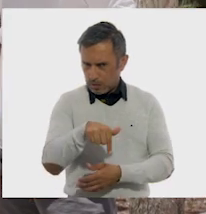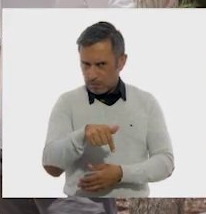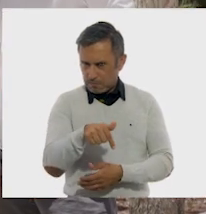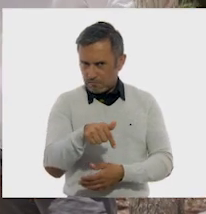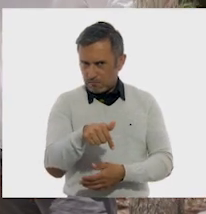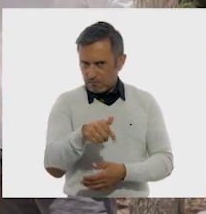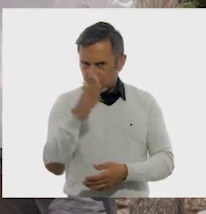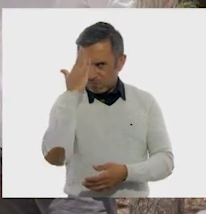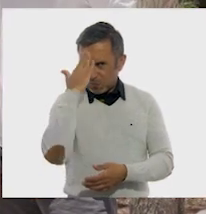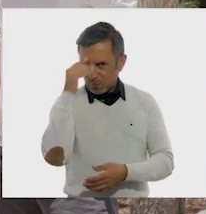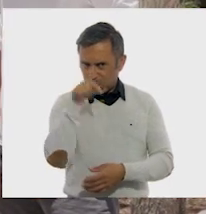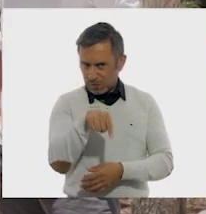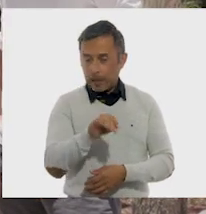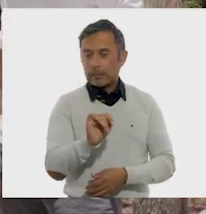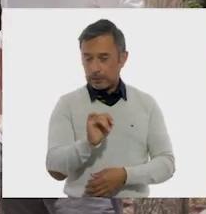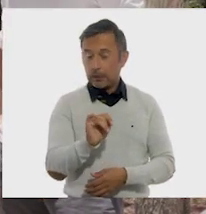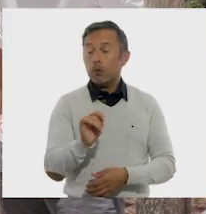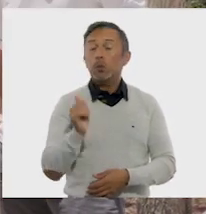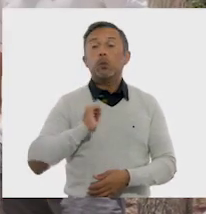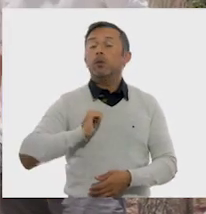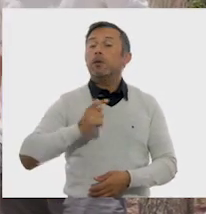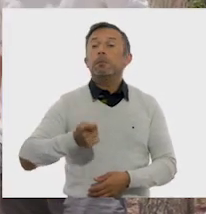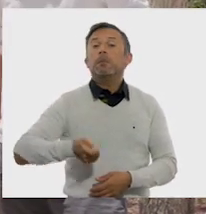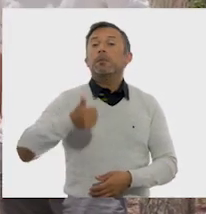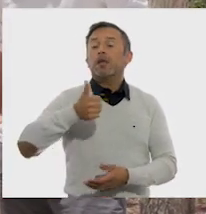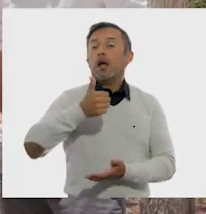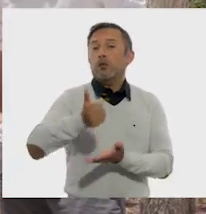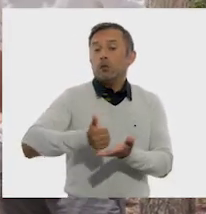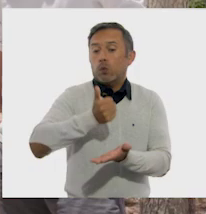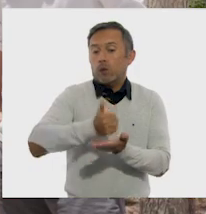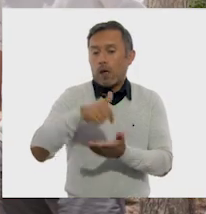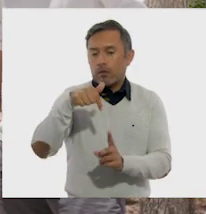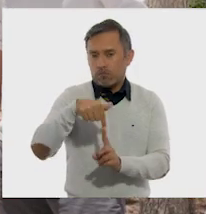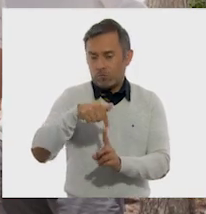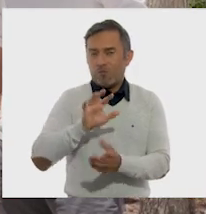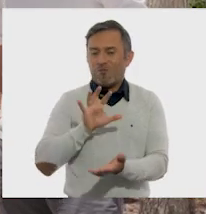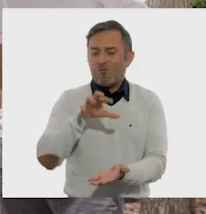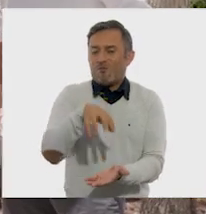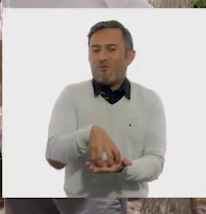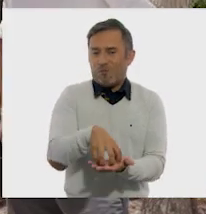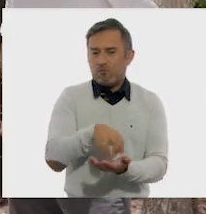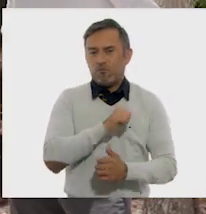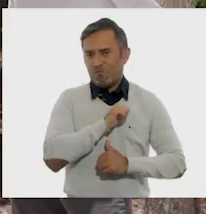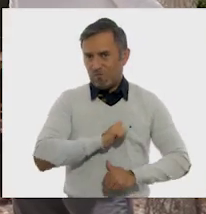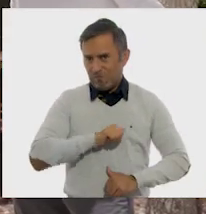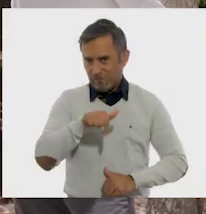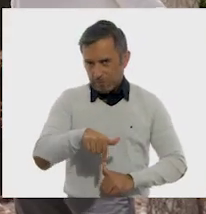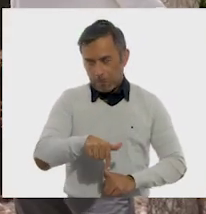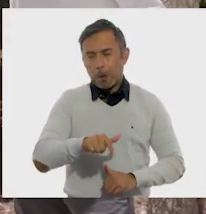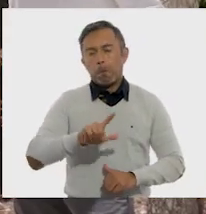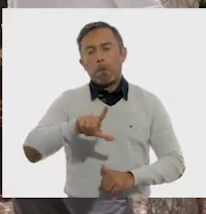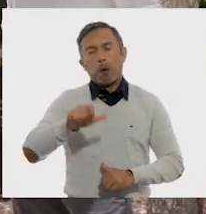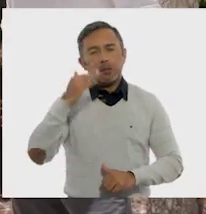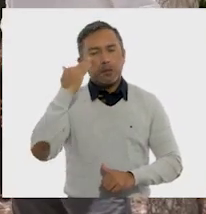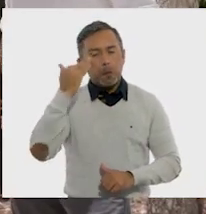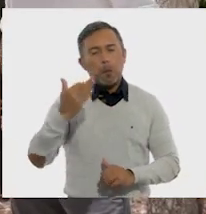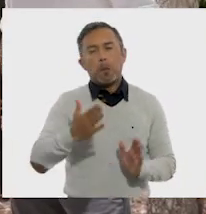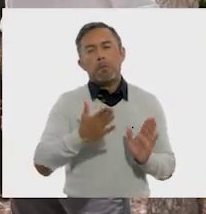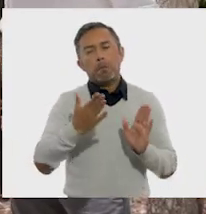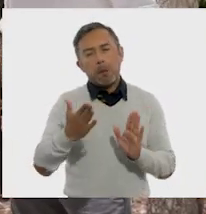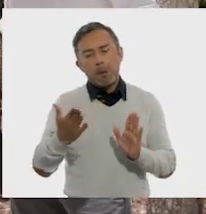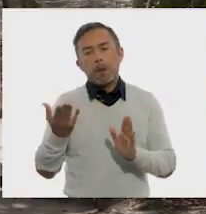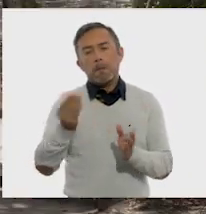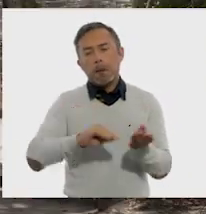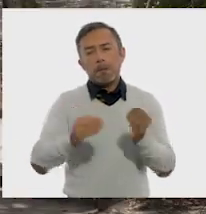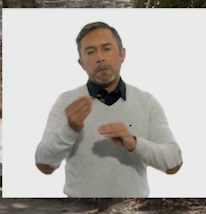que desde que la ciudad se planeó, fue concebida como el eje rector, fueron cubriendo varias etapas. Y de hecho,